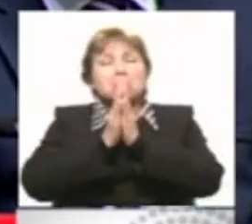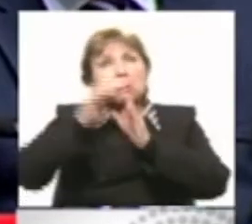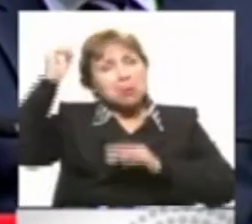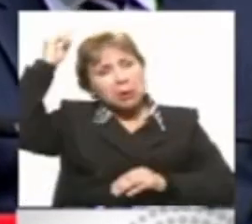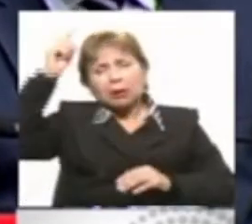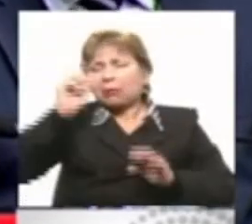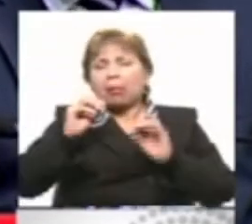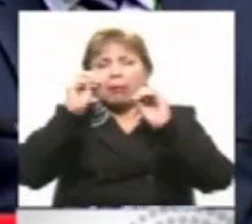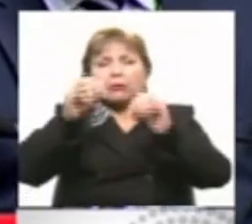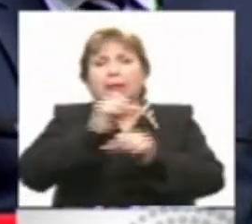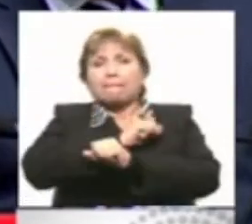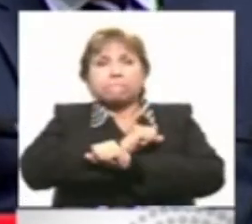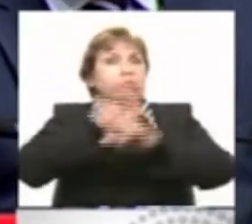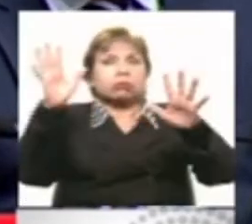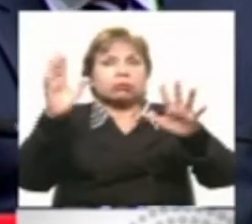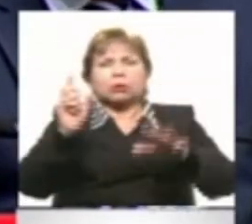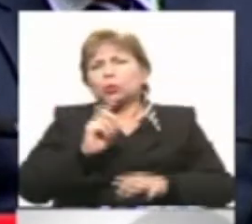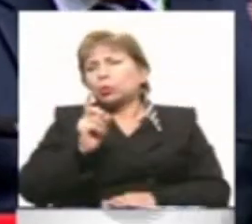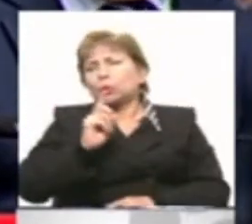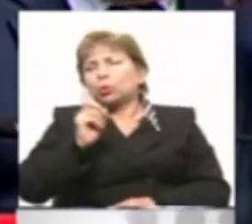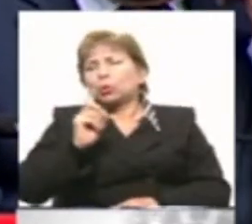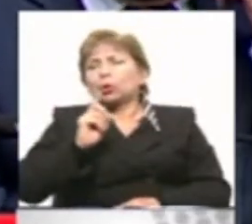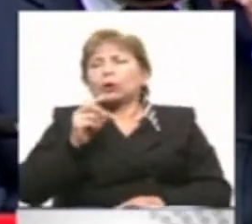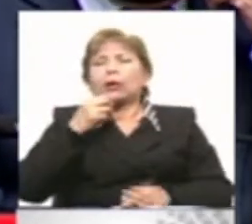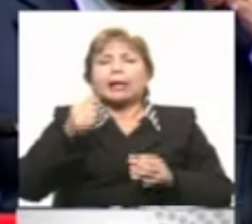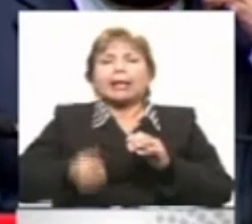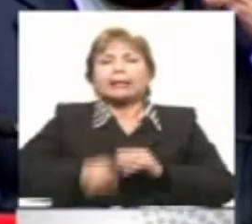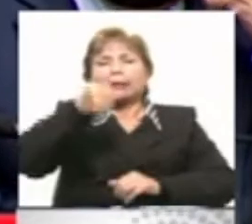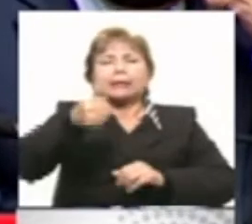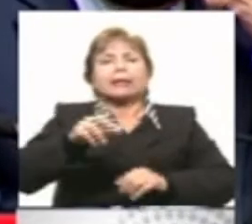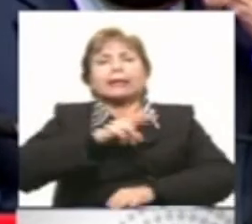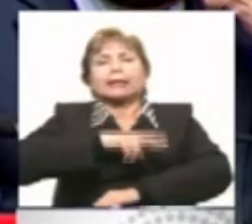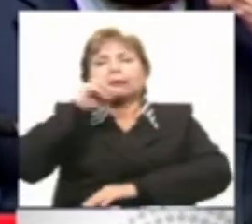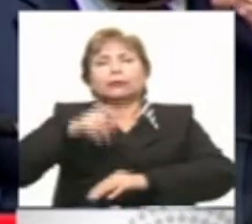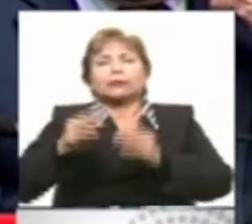le puso dinamita junto a Edil Lagos a la Dirección